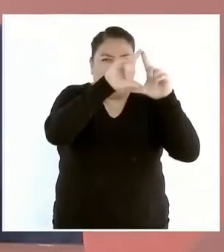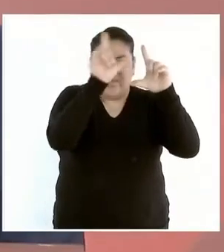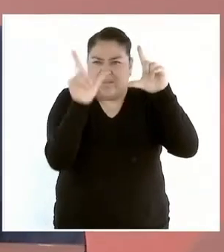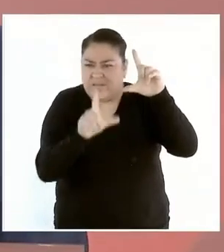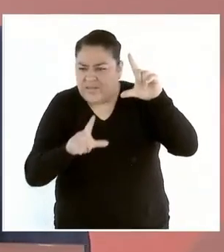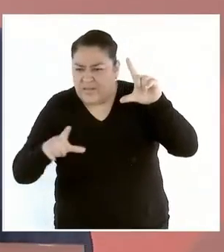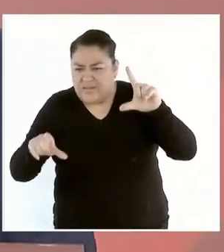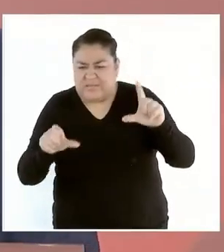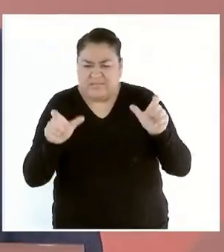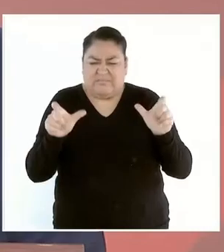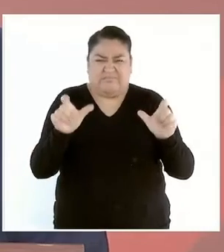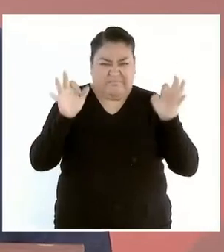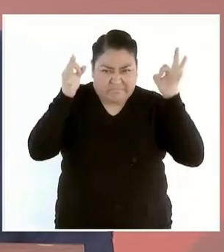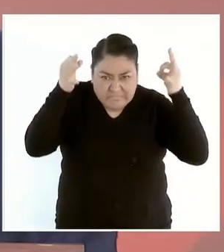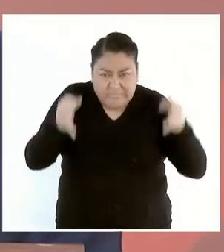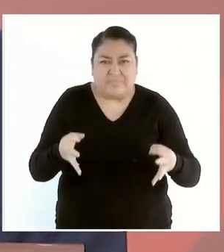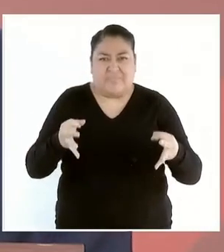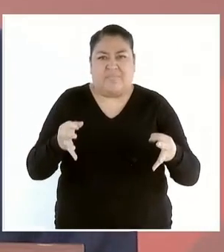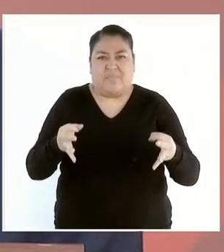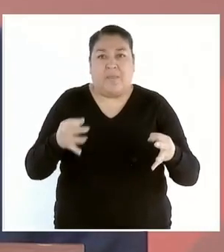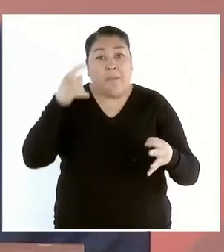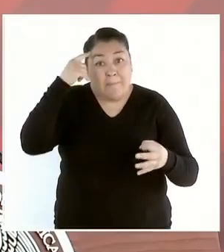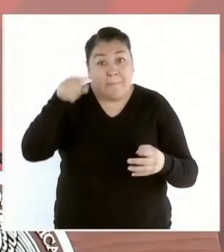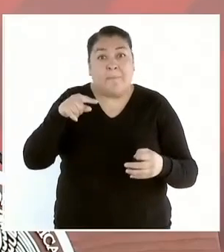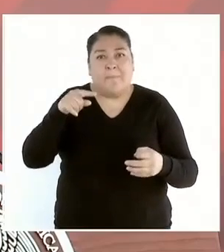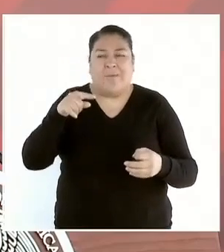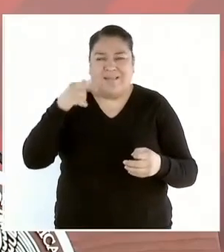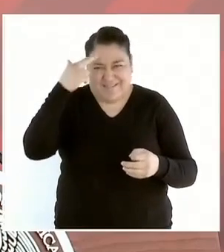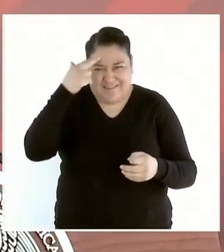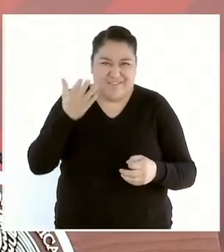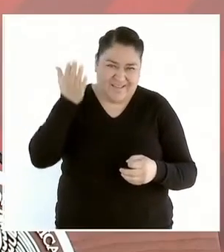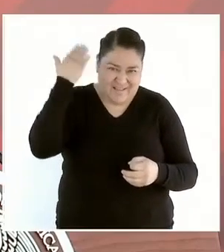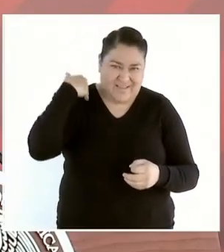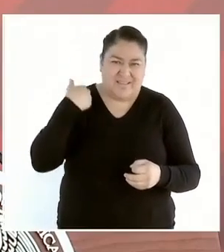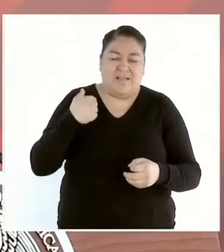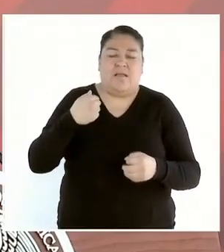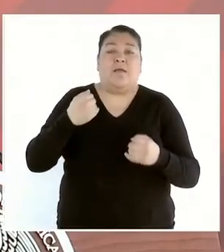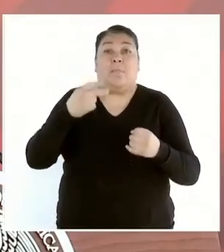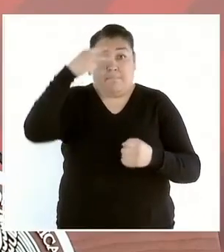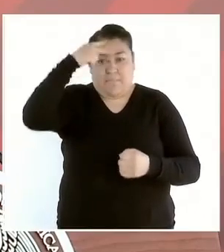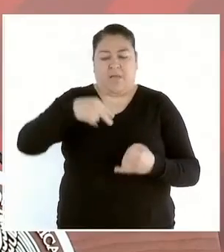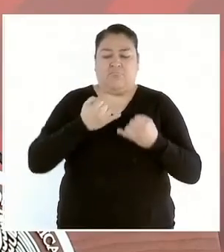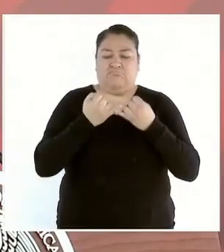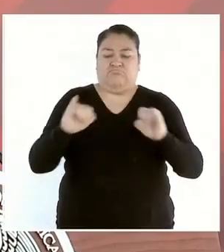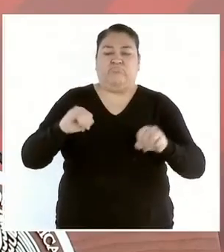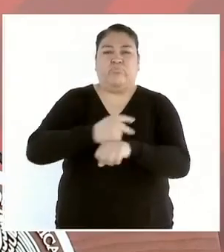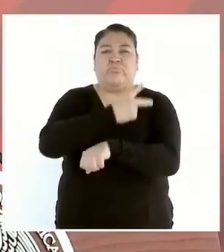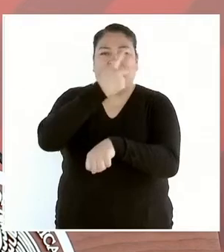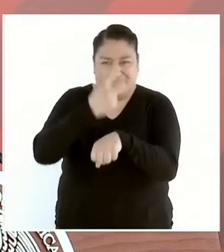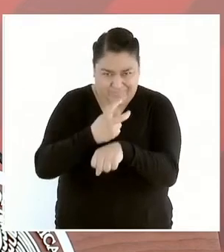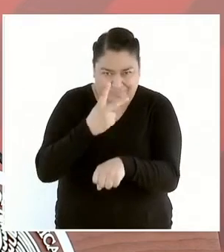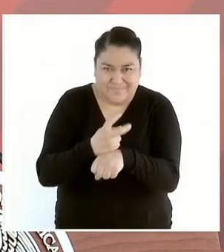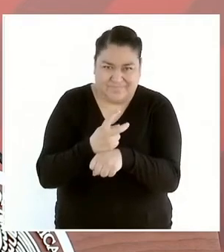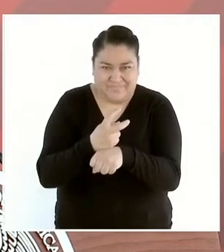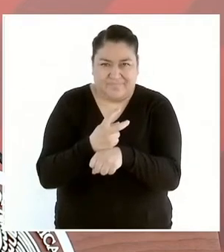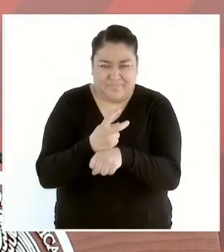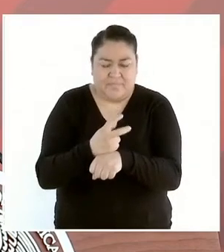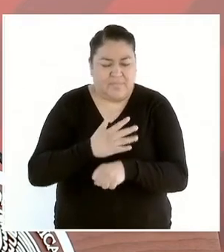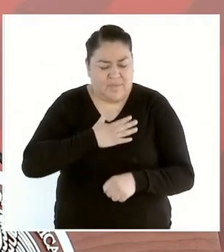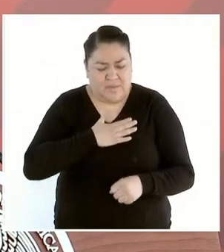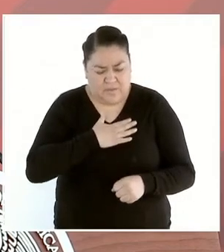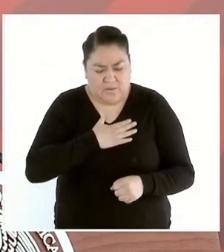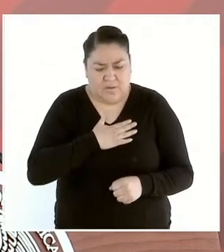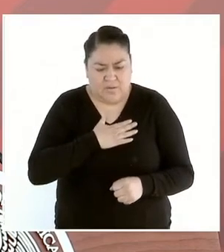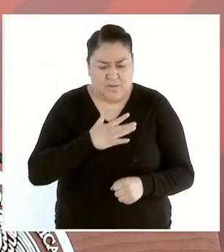la consumación de la segunda independencia de mexico pienso que